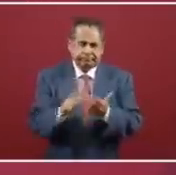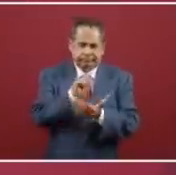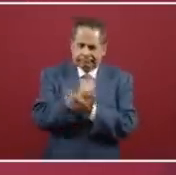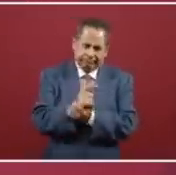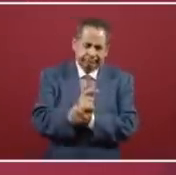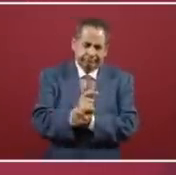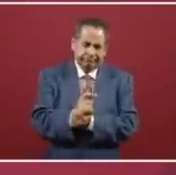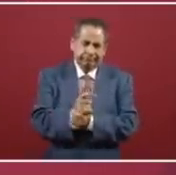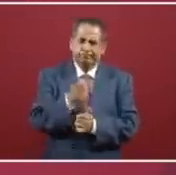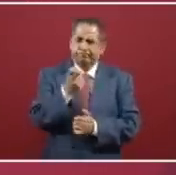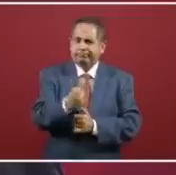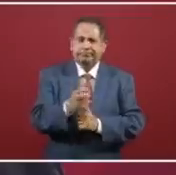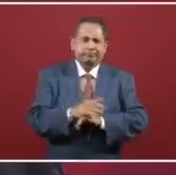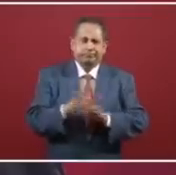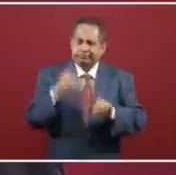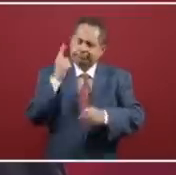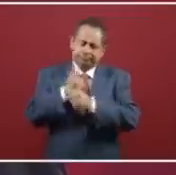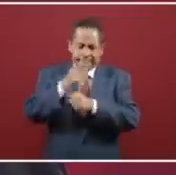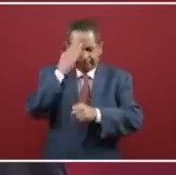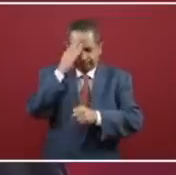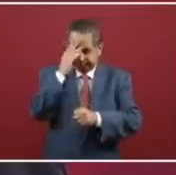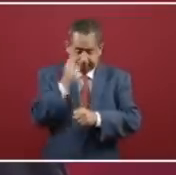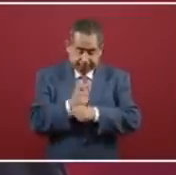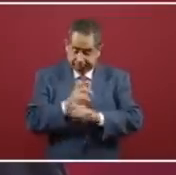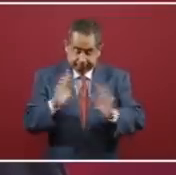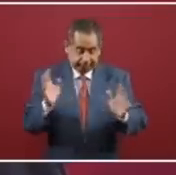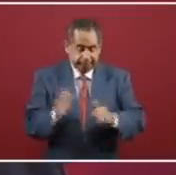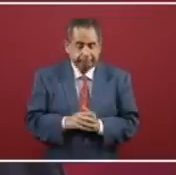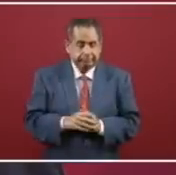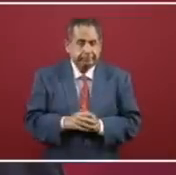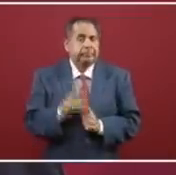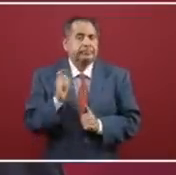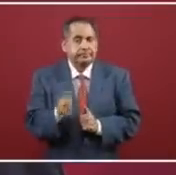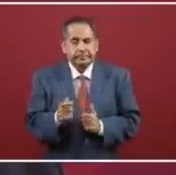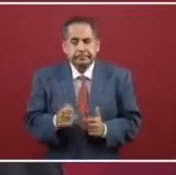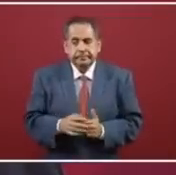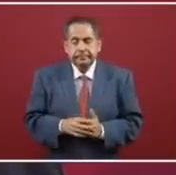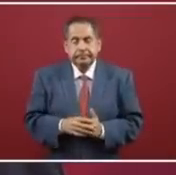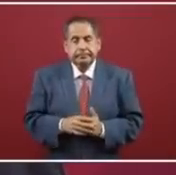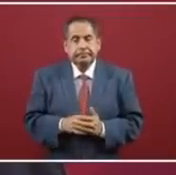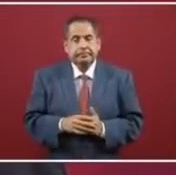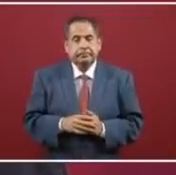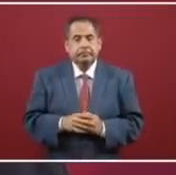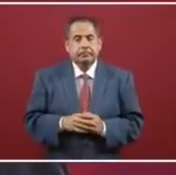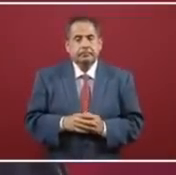la ley principal el qué